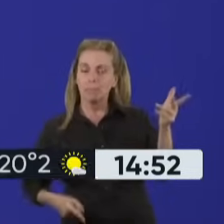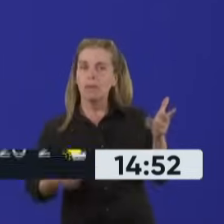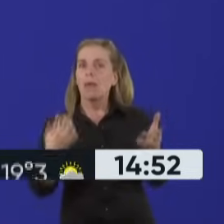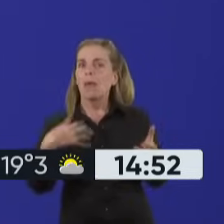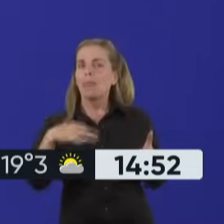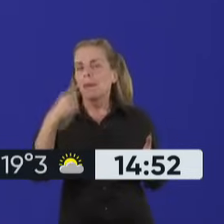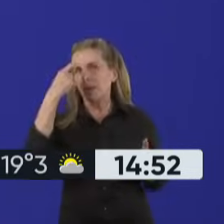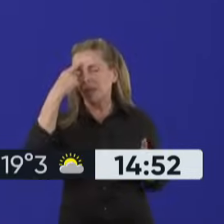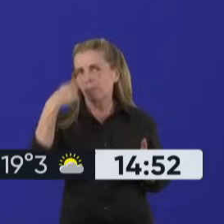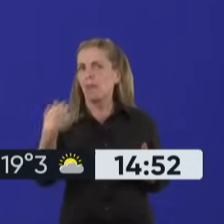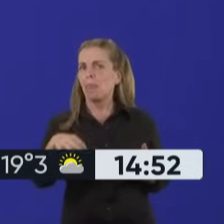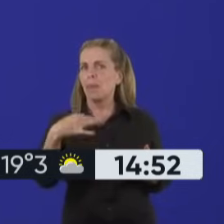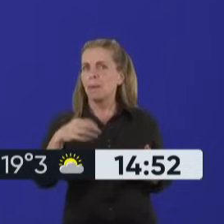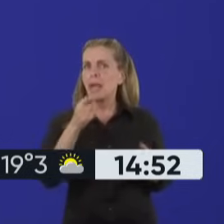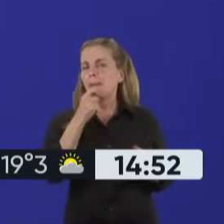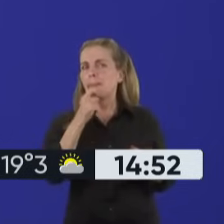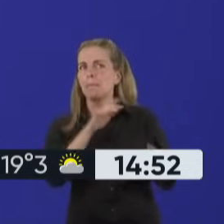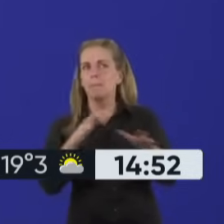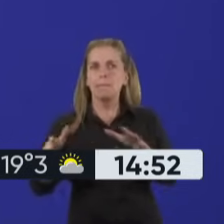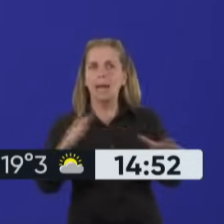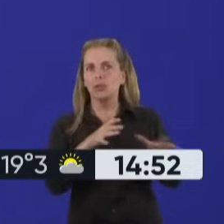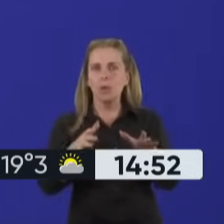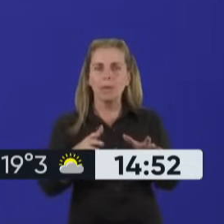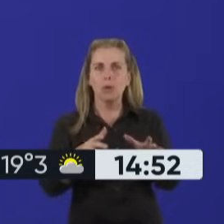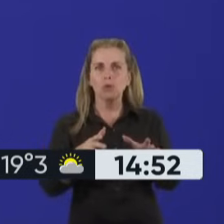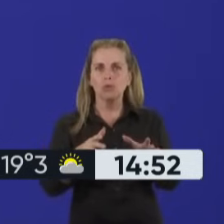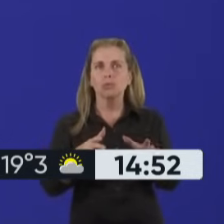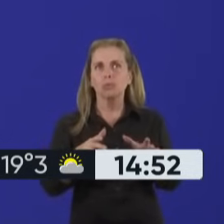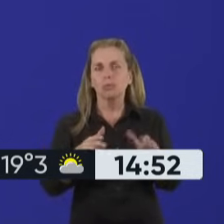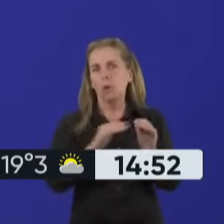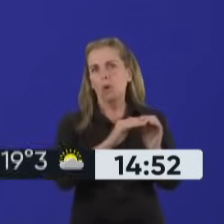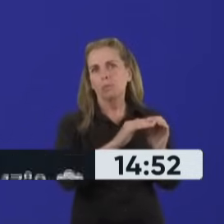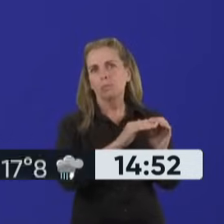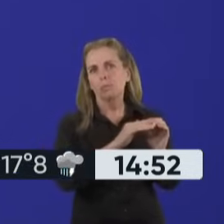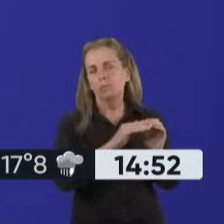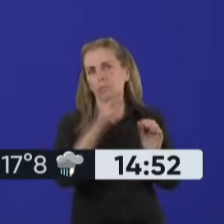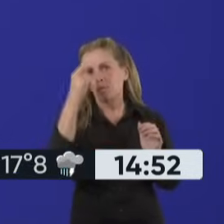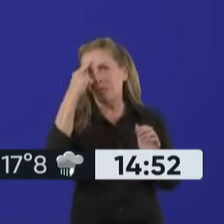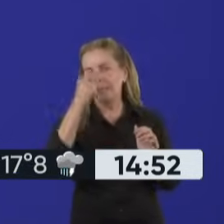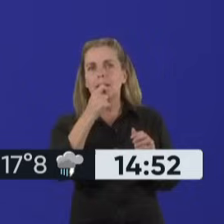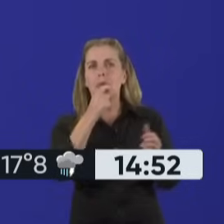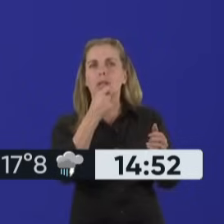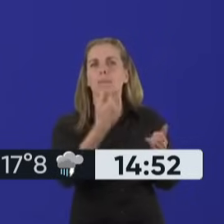encadenar por lo menos un par de décadas creciendo a tasas del